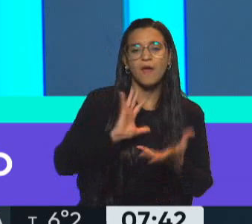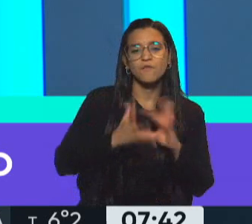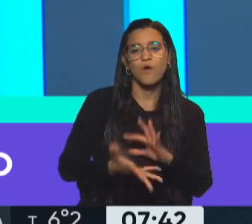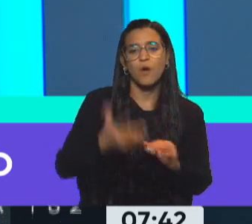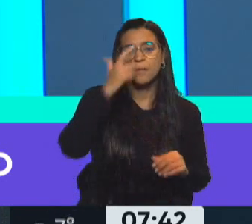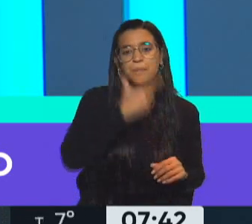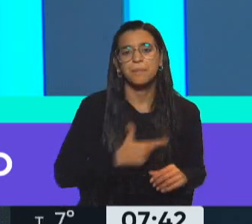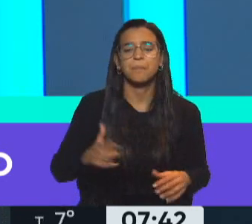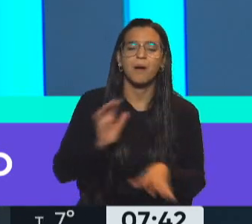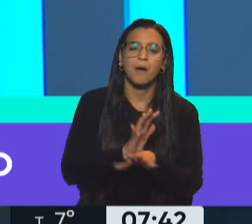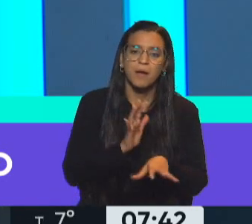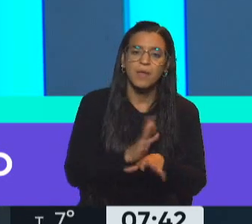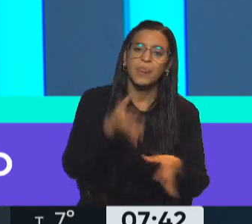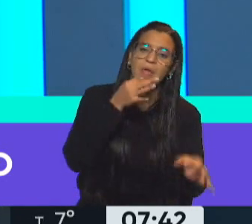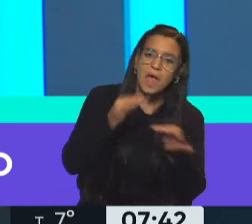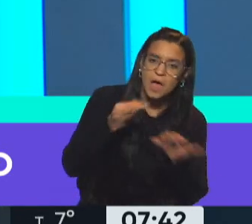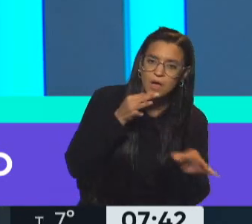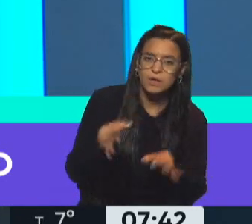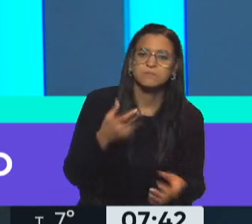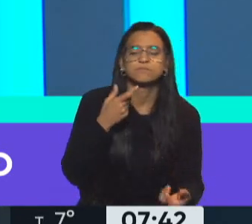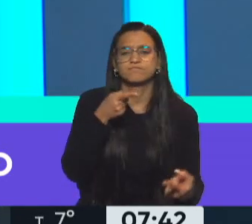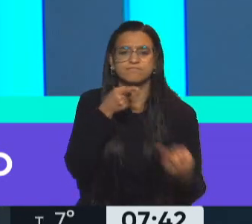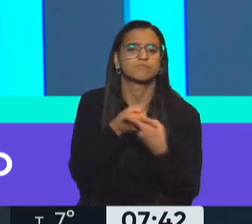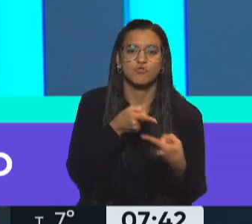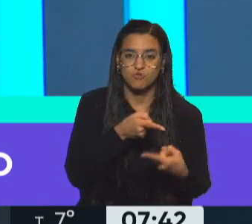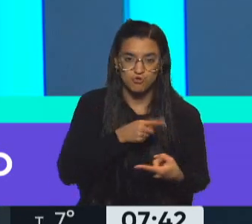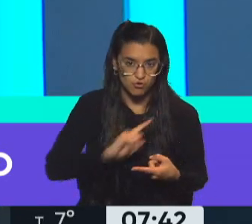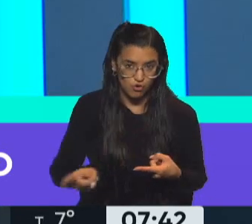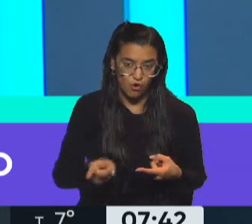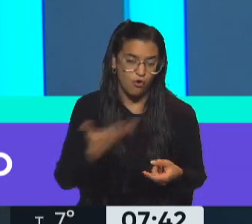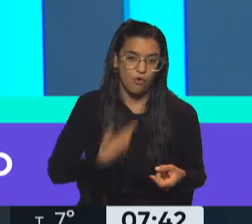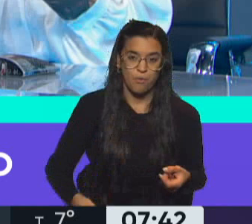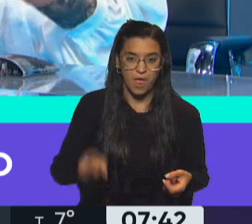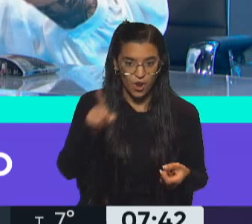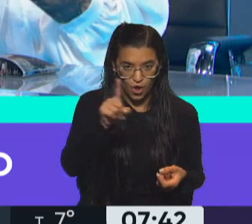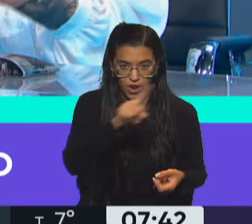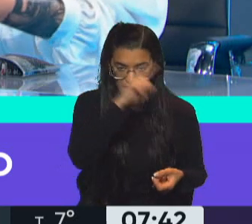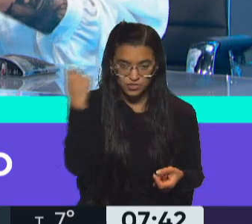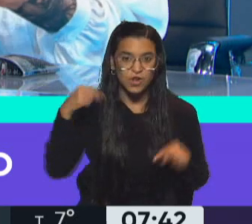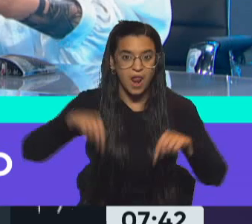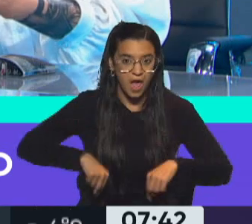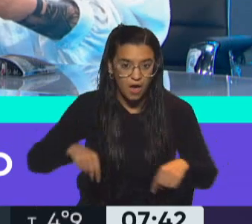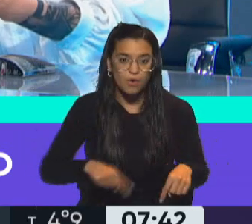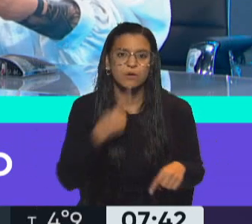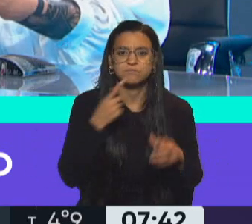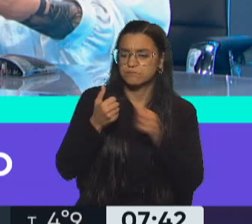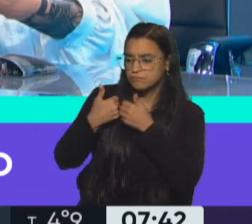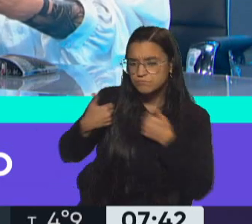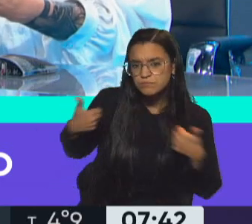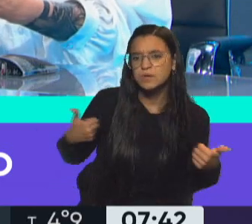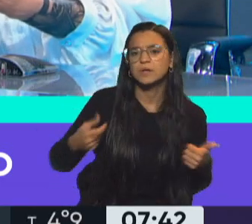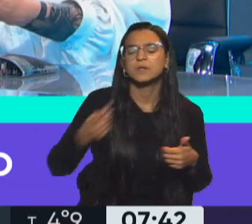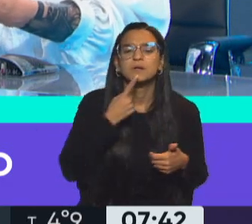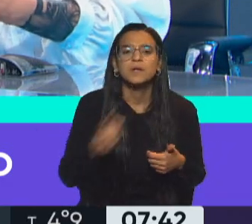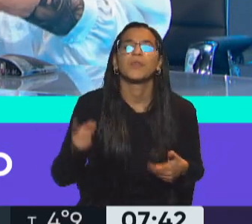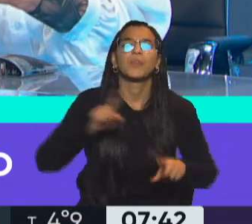más contemporizador y dialoguista, a confrontar abiertamente con el gobierno nacional y además estar escoltada por dirigentes